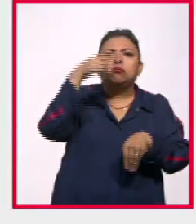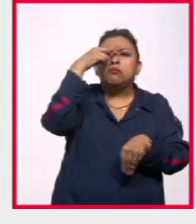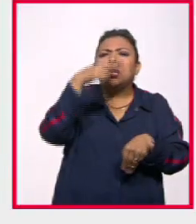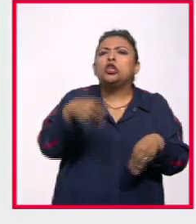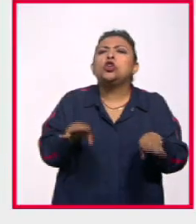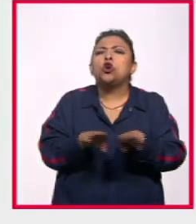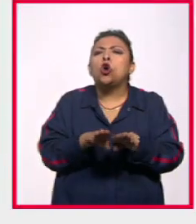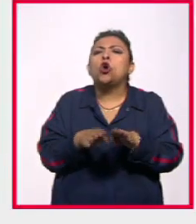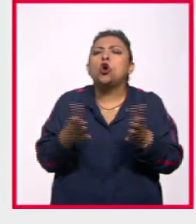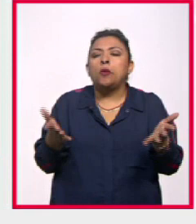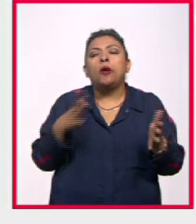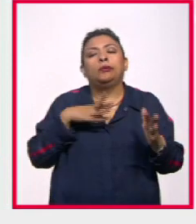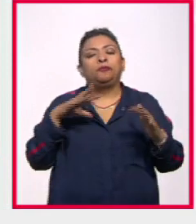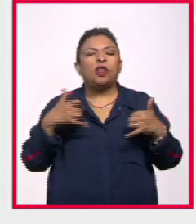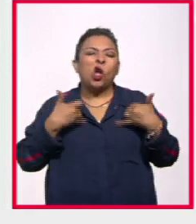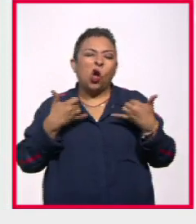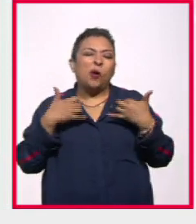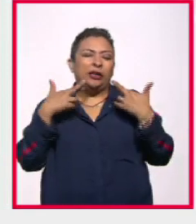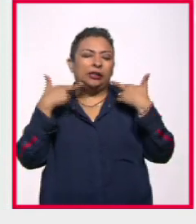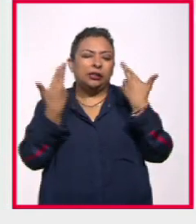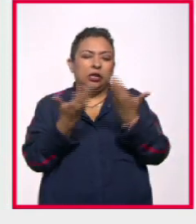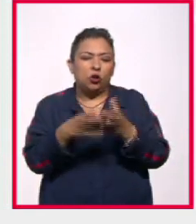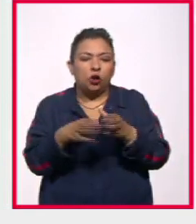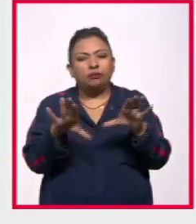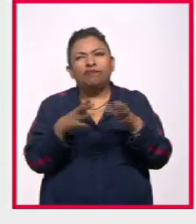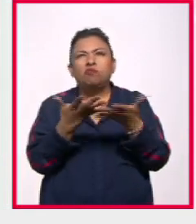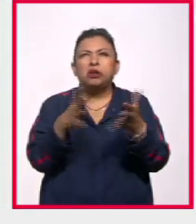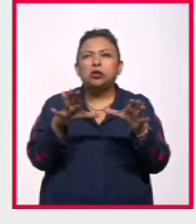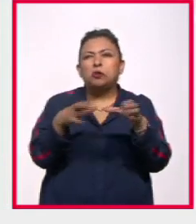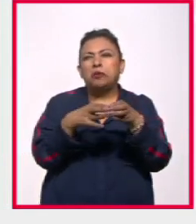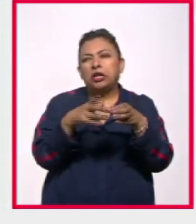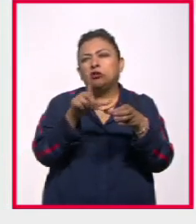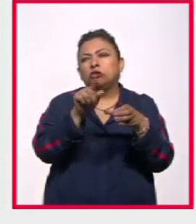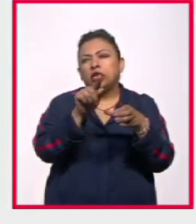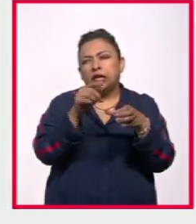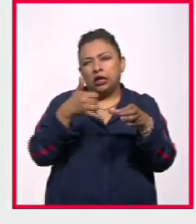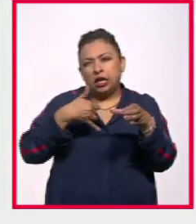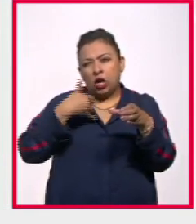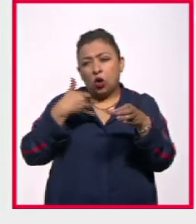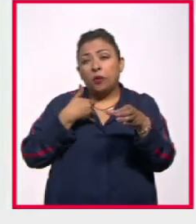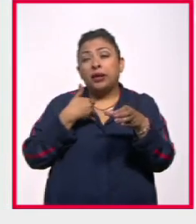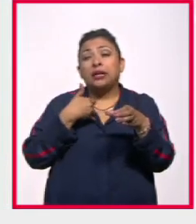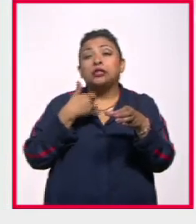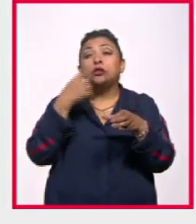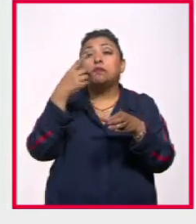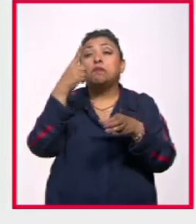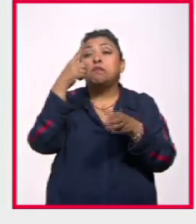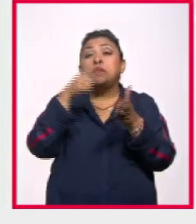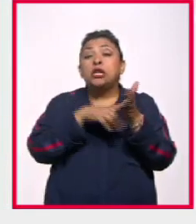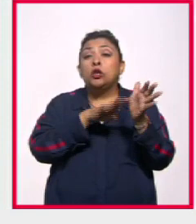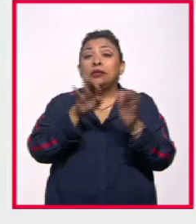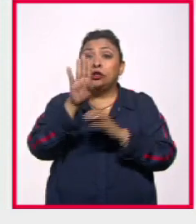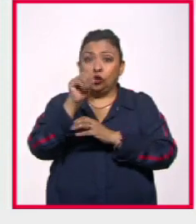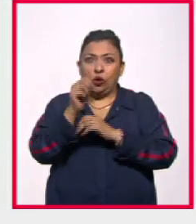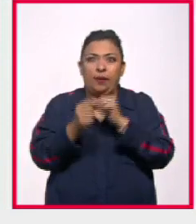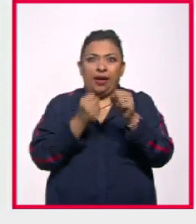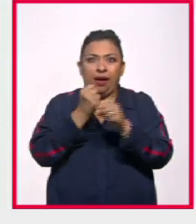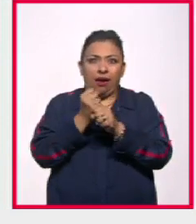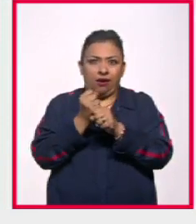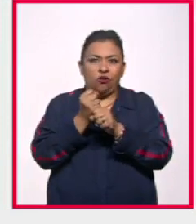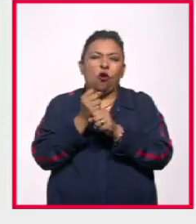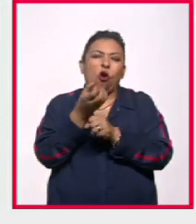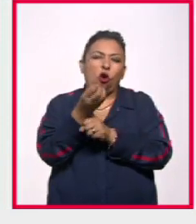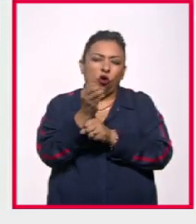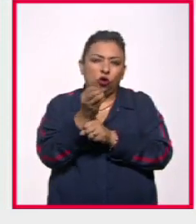Se reunieron unos jóvenes, más o menos 70, en octubre de 1909. Tenían antecedentes, ya se habían reunido